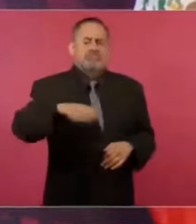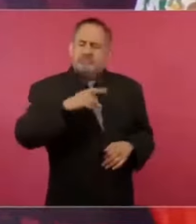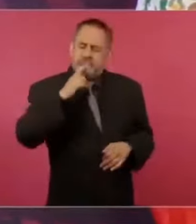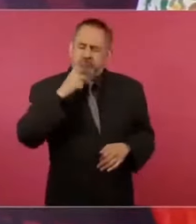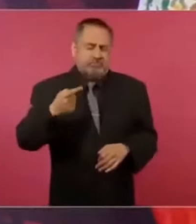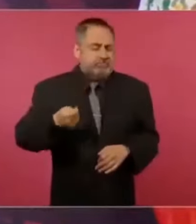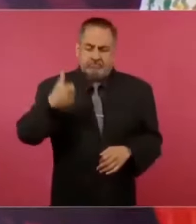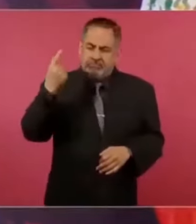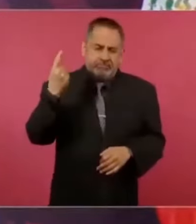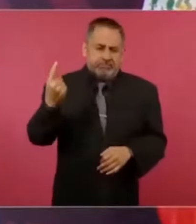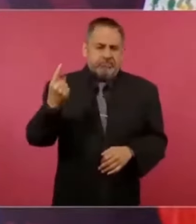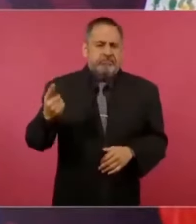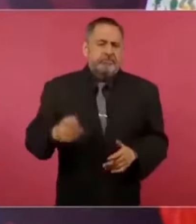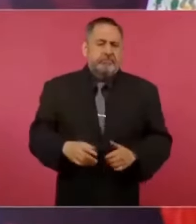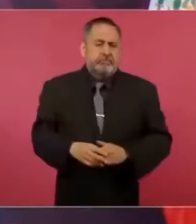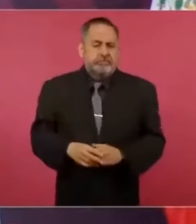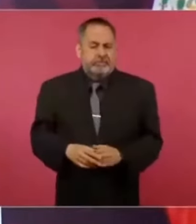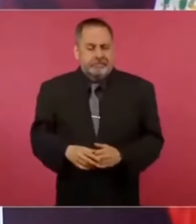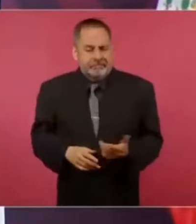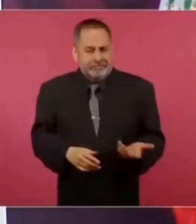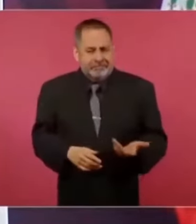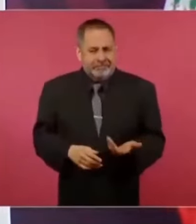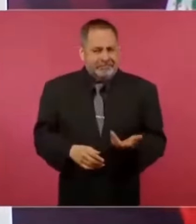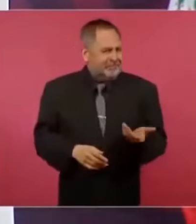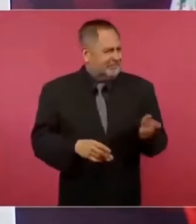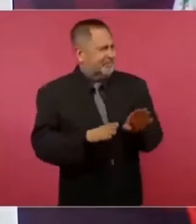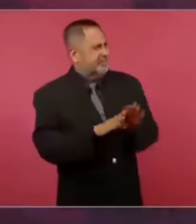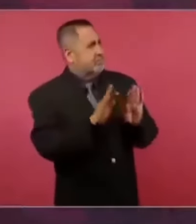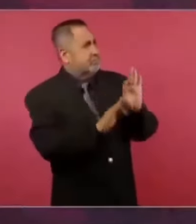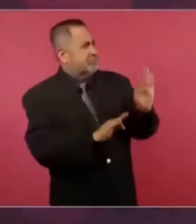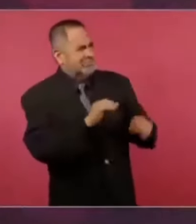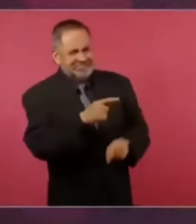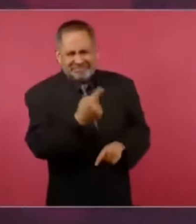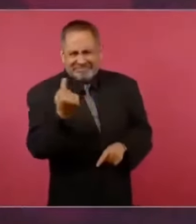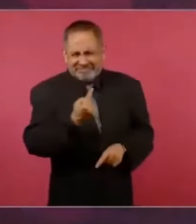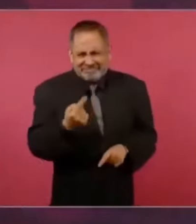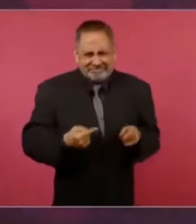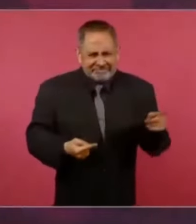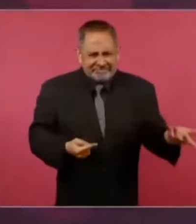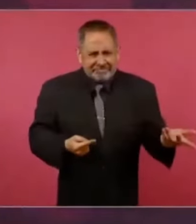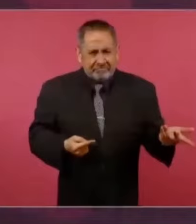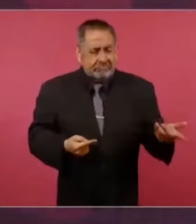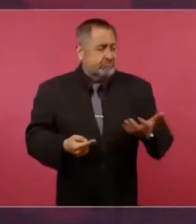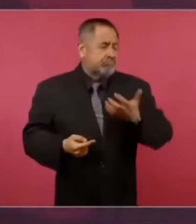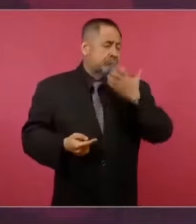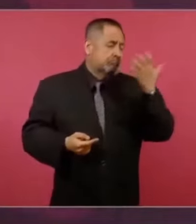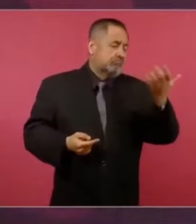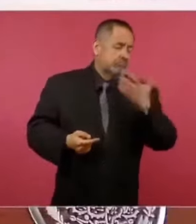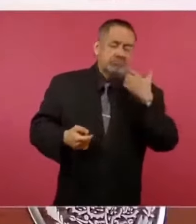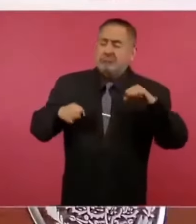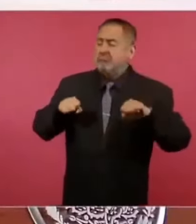necesitan qué quieren apapacho los que se acostumbrar